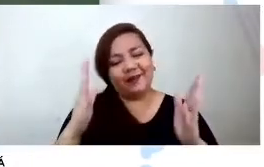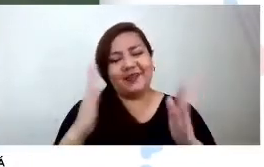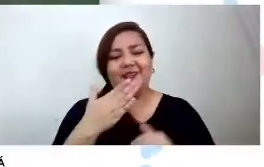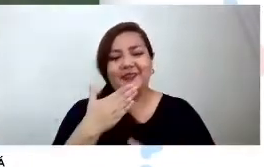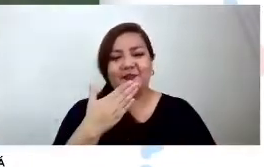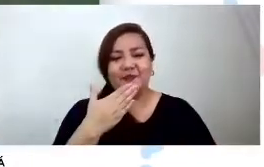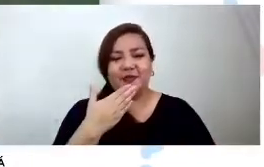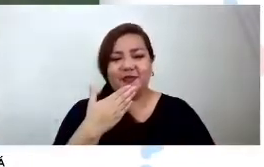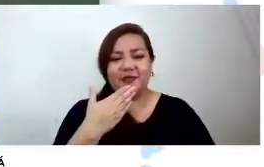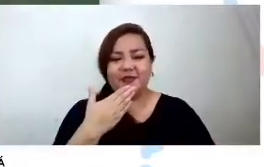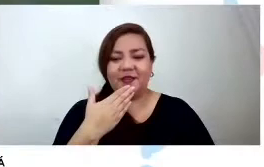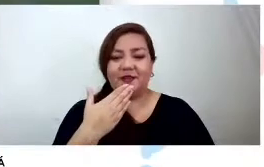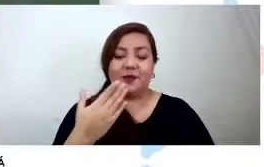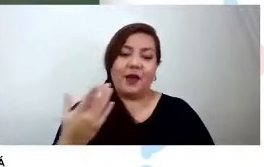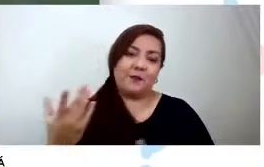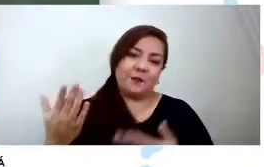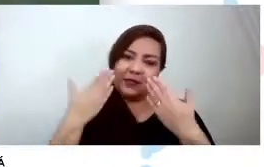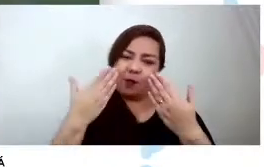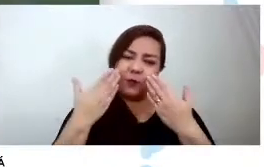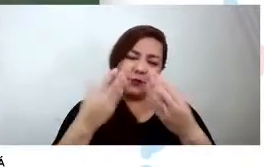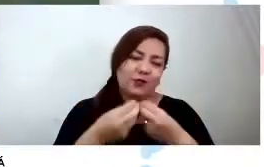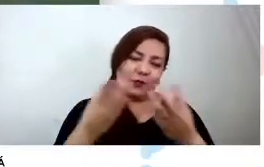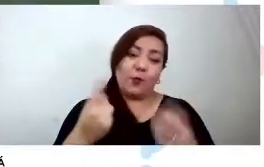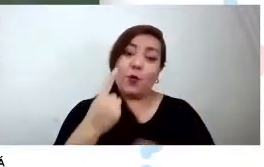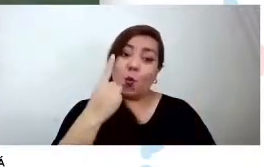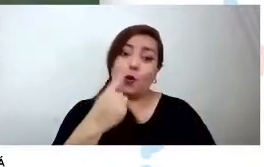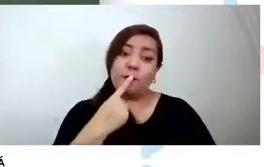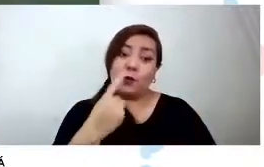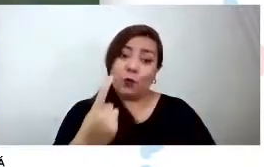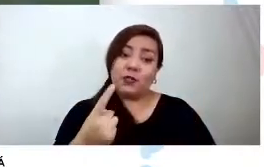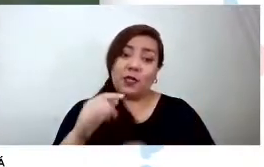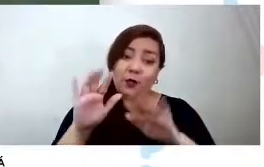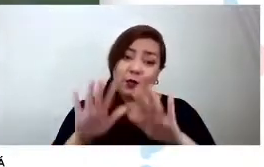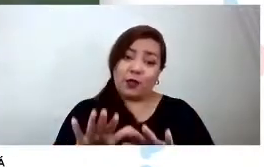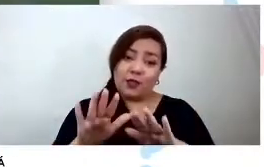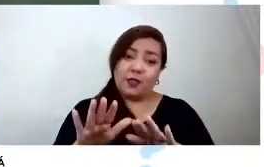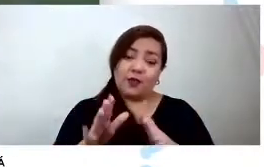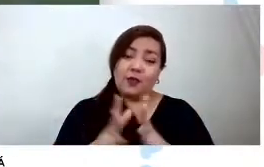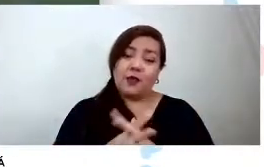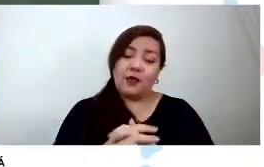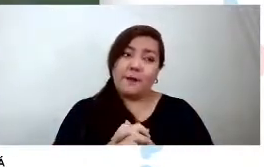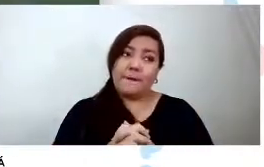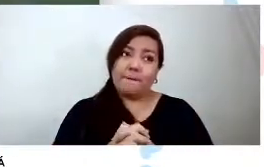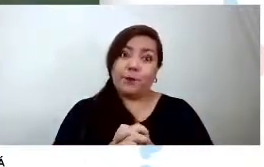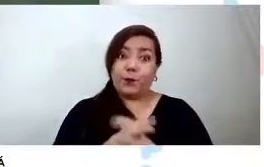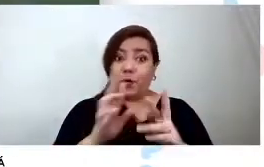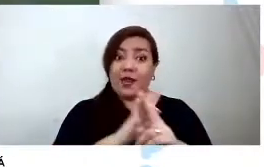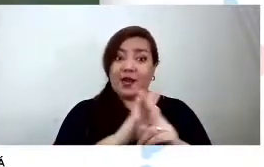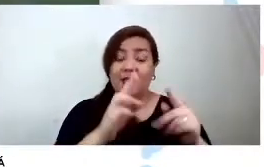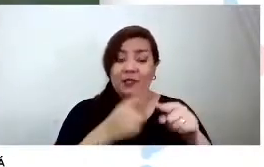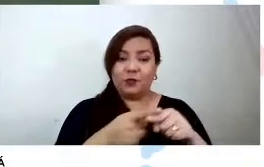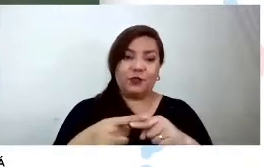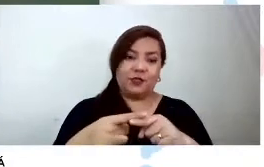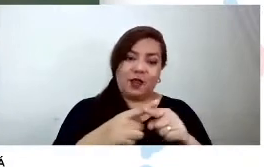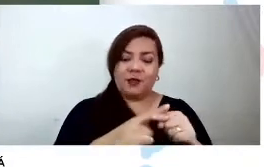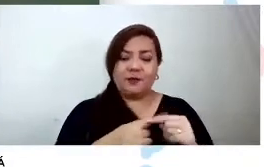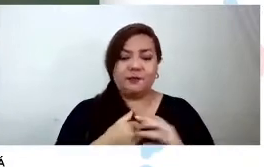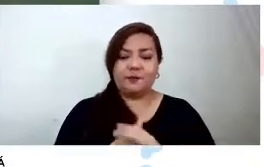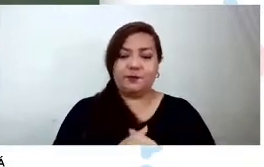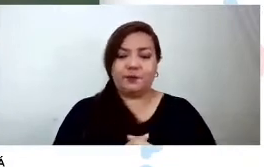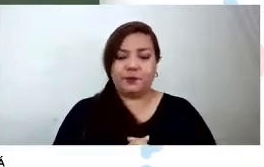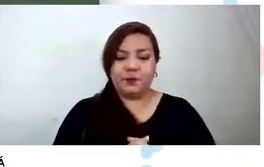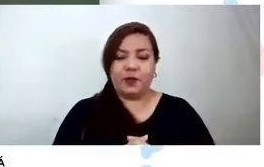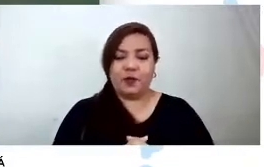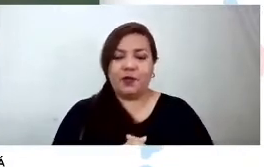nos han dejado saludos también, pero una pregunta que nos queda a través de las redes sociales principalmente, que tiene